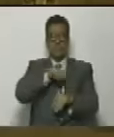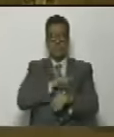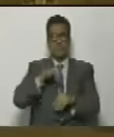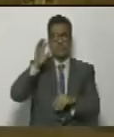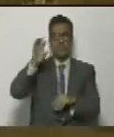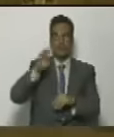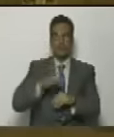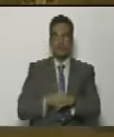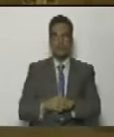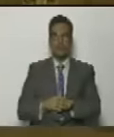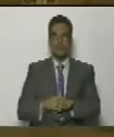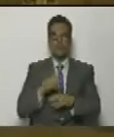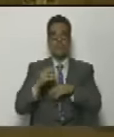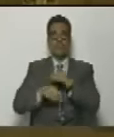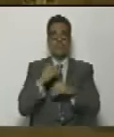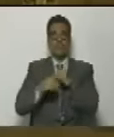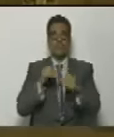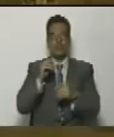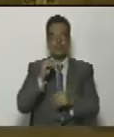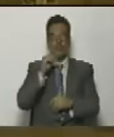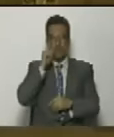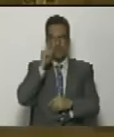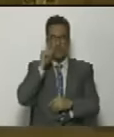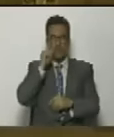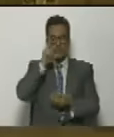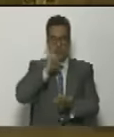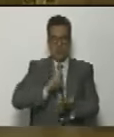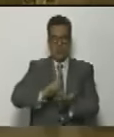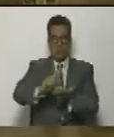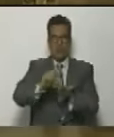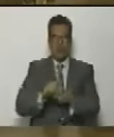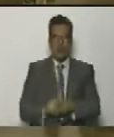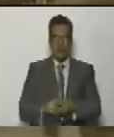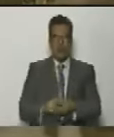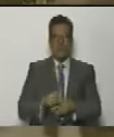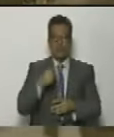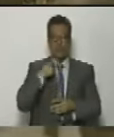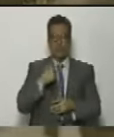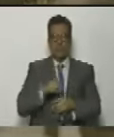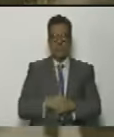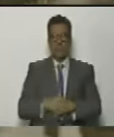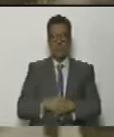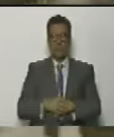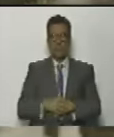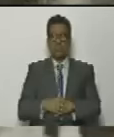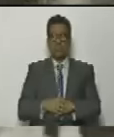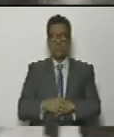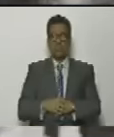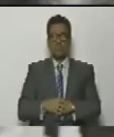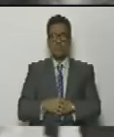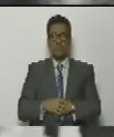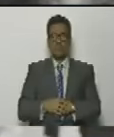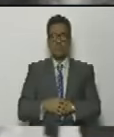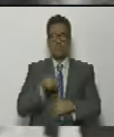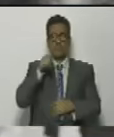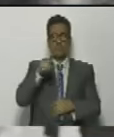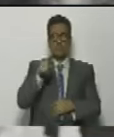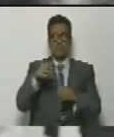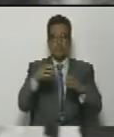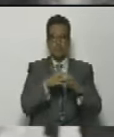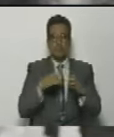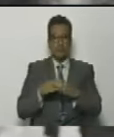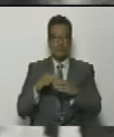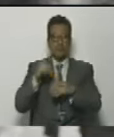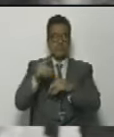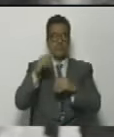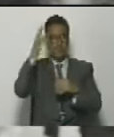patria, que ha sido un hombre leal y que le ha dicho desde este Congreso, el